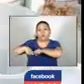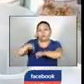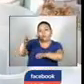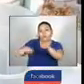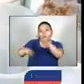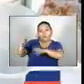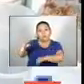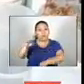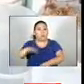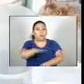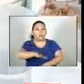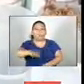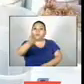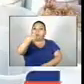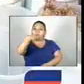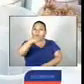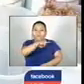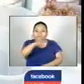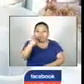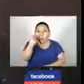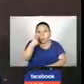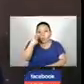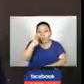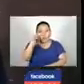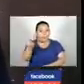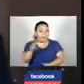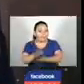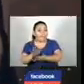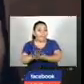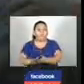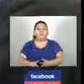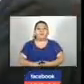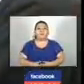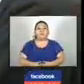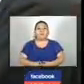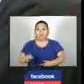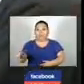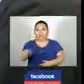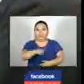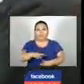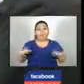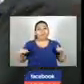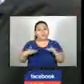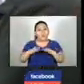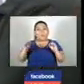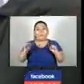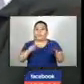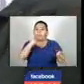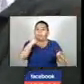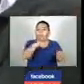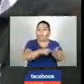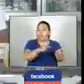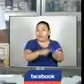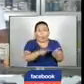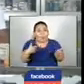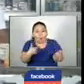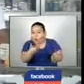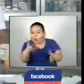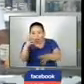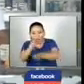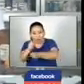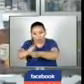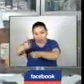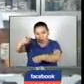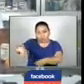supermercados y farmacias para cuidar el bolsillo de los salvadoreños, quienes también pueden hacer la denuncia de cualquier práctica